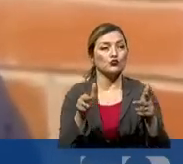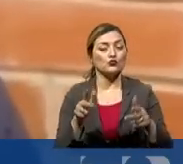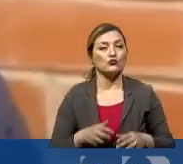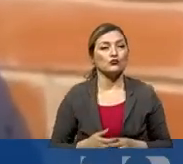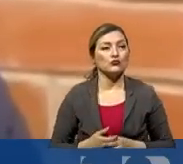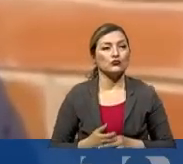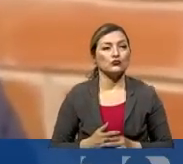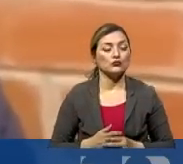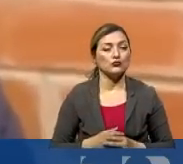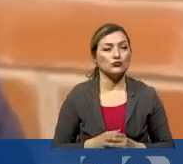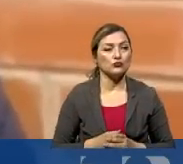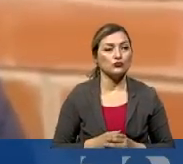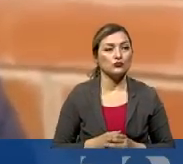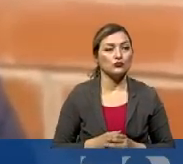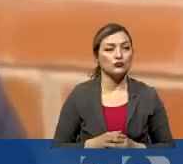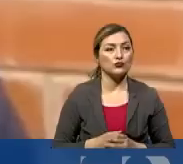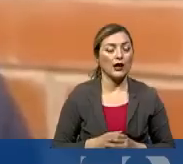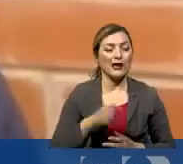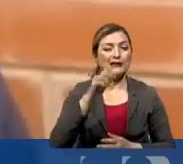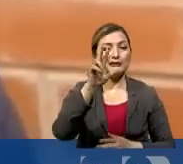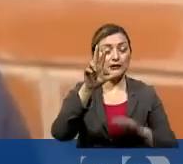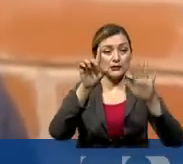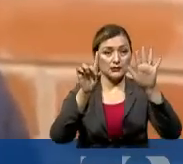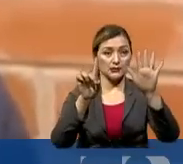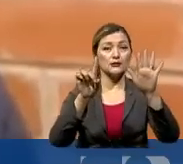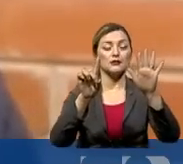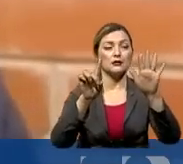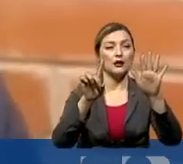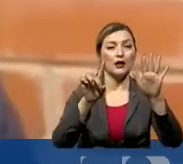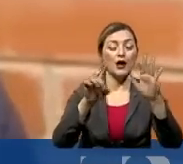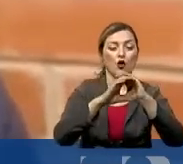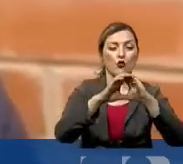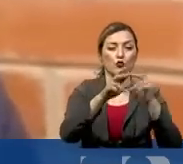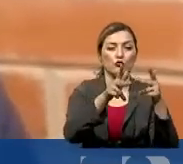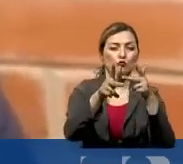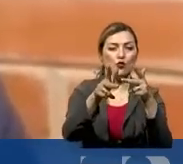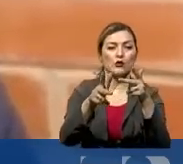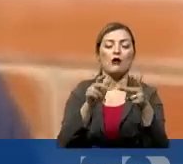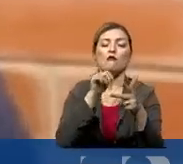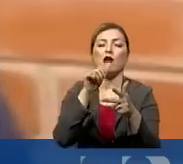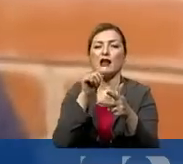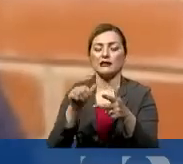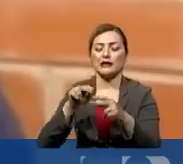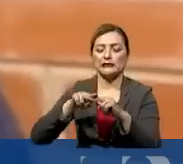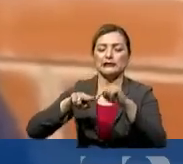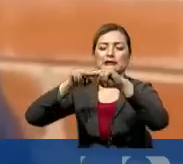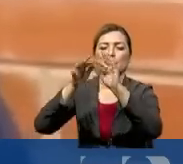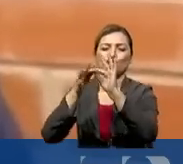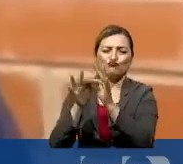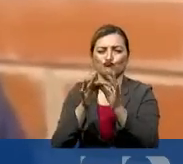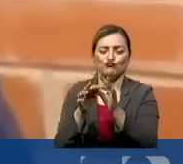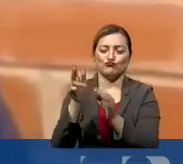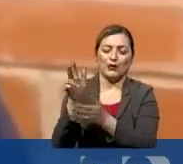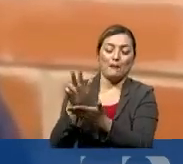tenemos ingresado alrededor de 36 unidades porque se van haciendo las adecuaciones en las rampas. Para la próxima